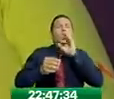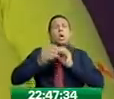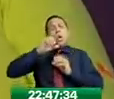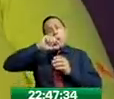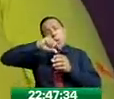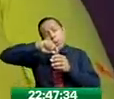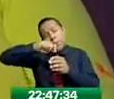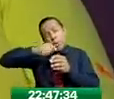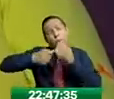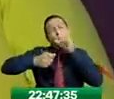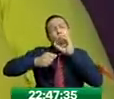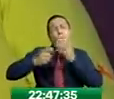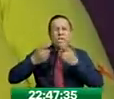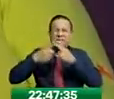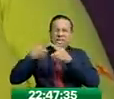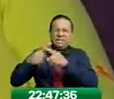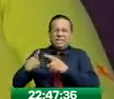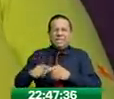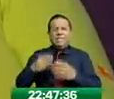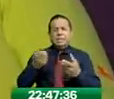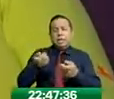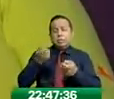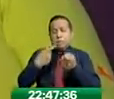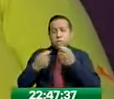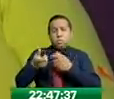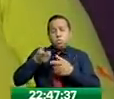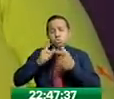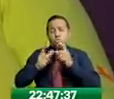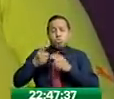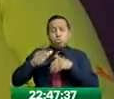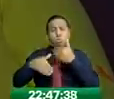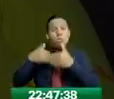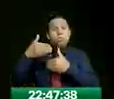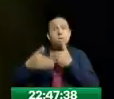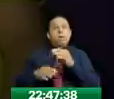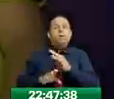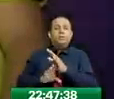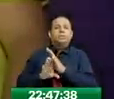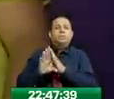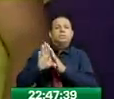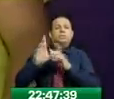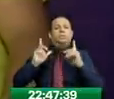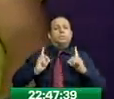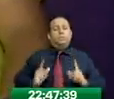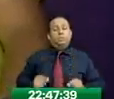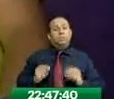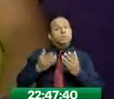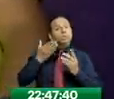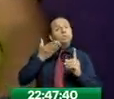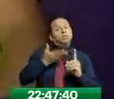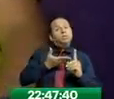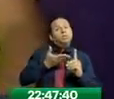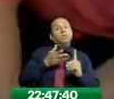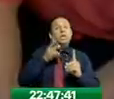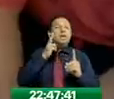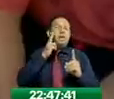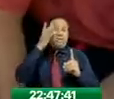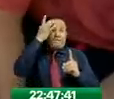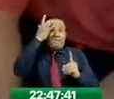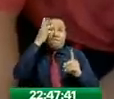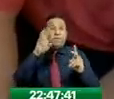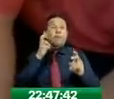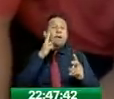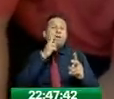y medicinas que compramos en las farmacias, pudimos salir de esta enfermedad, ¿no? Él es diabético y junto a su esposa tuvieron